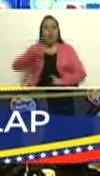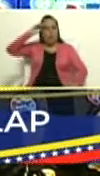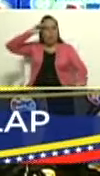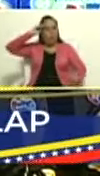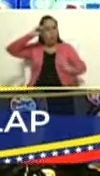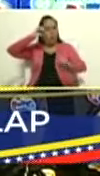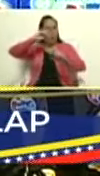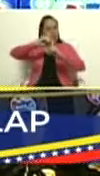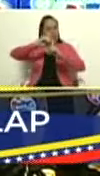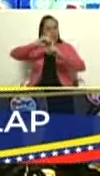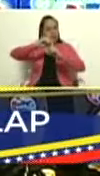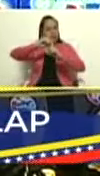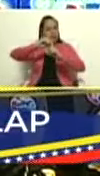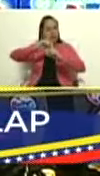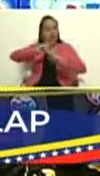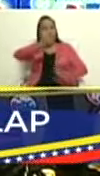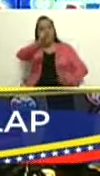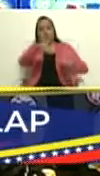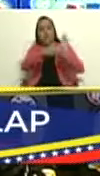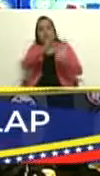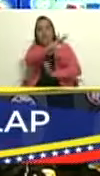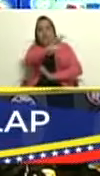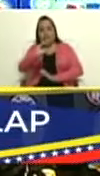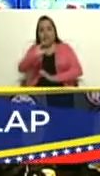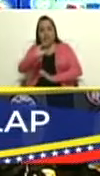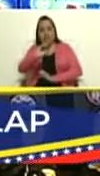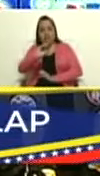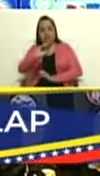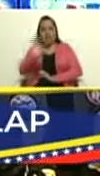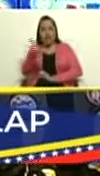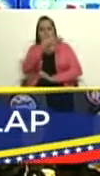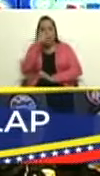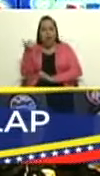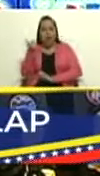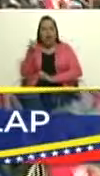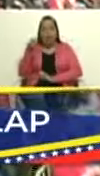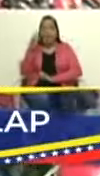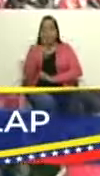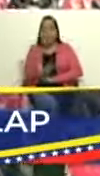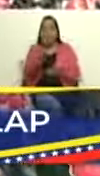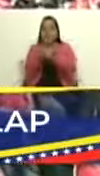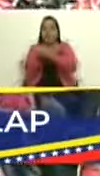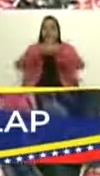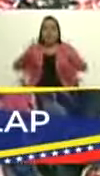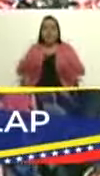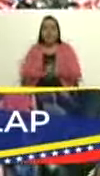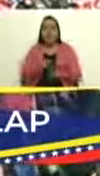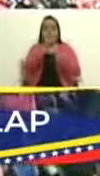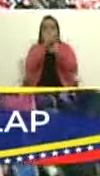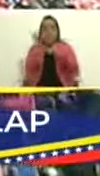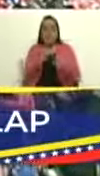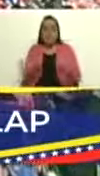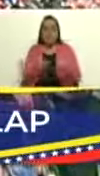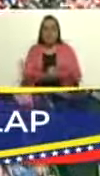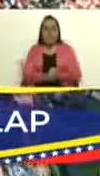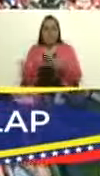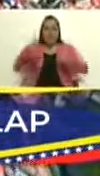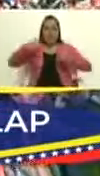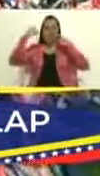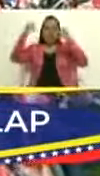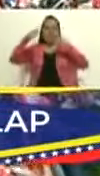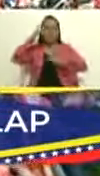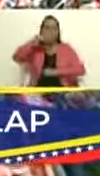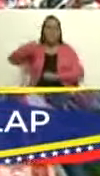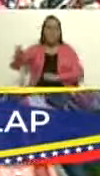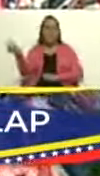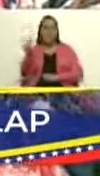alta, 2030, prosperidad, bienestar, libertad, felicidad. ¡Que viva el pueblo de